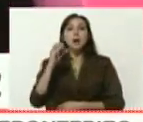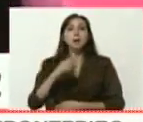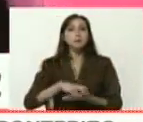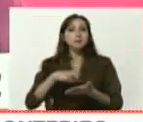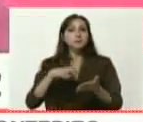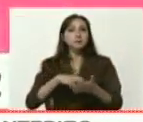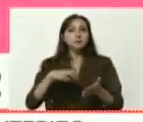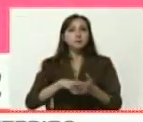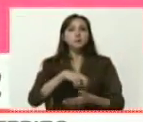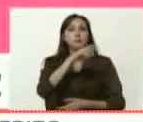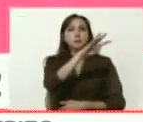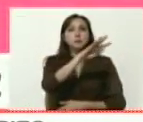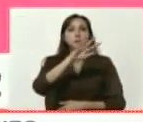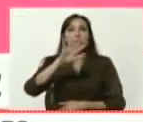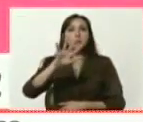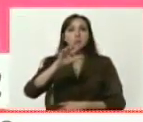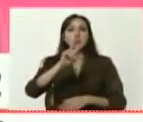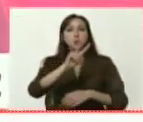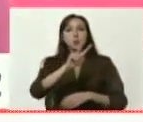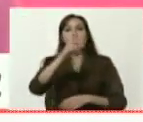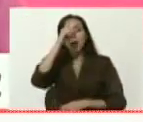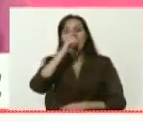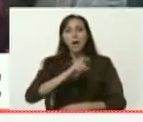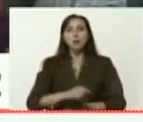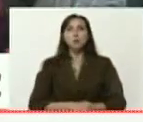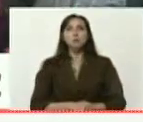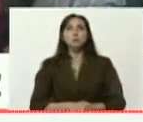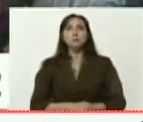452 años. Pero además,